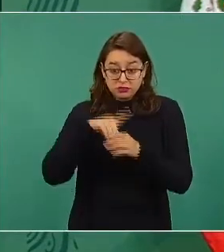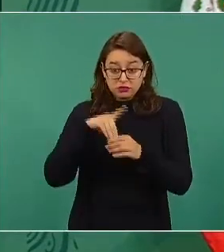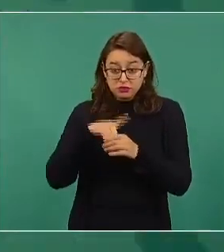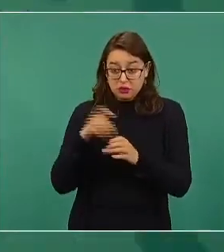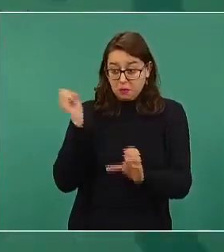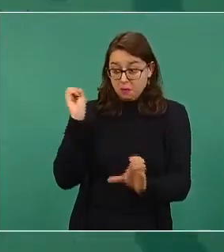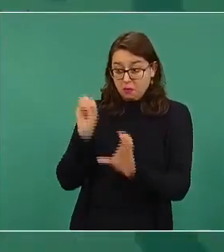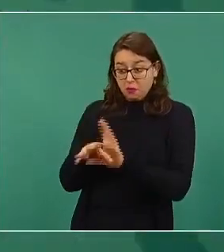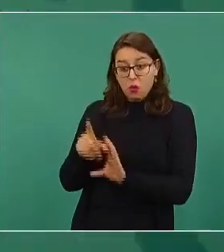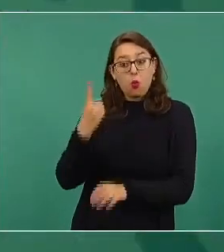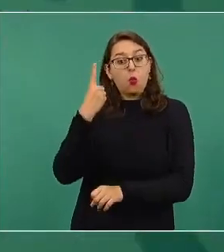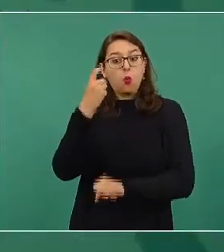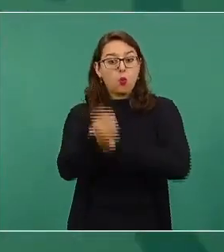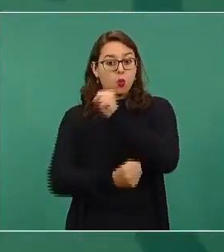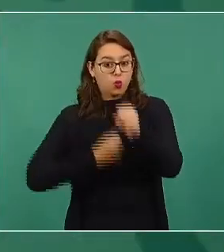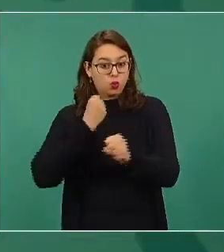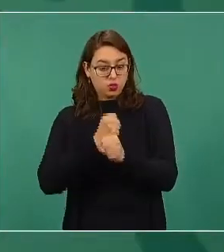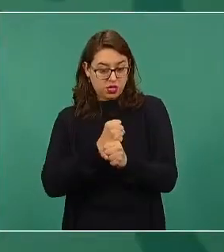anual.